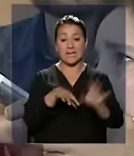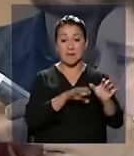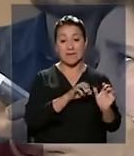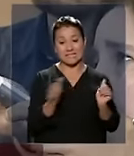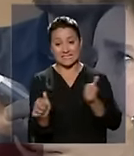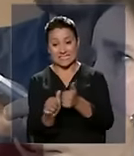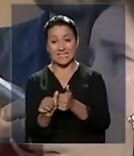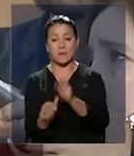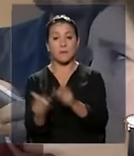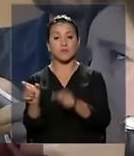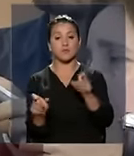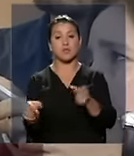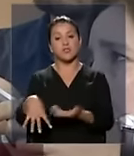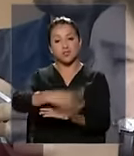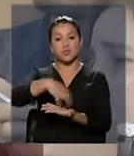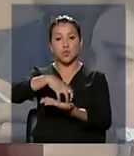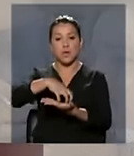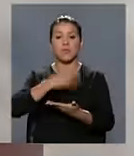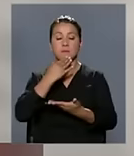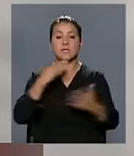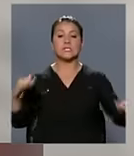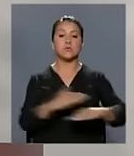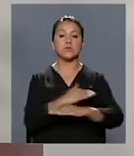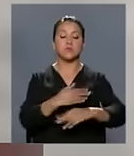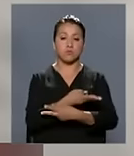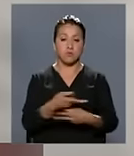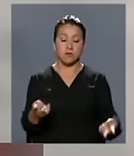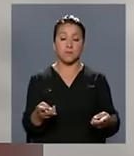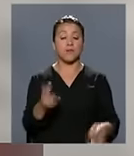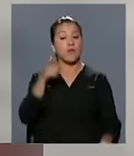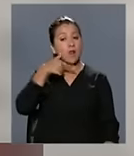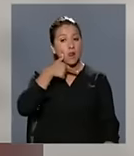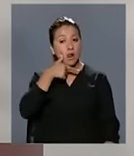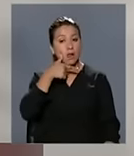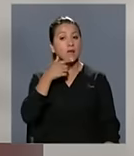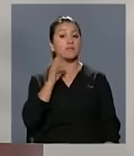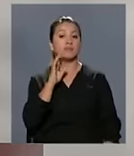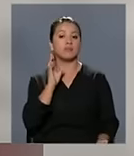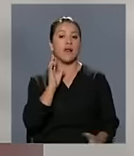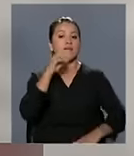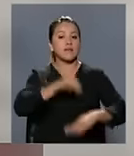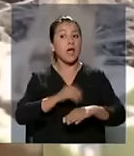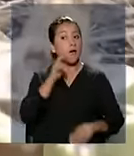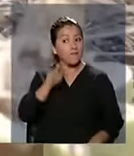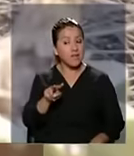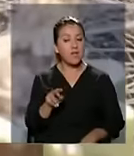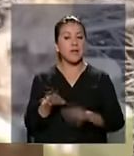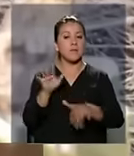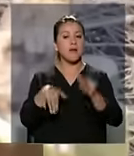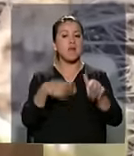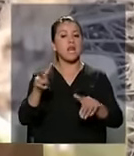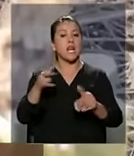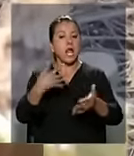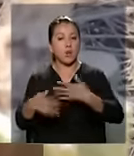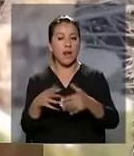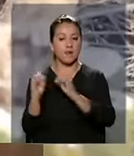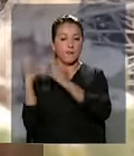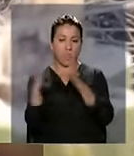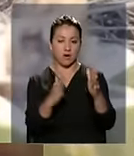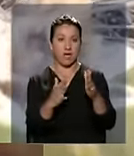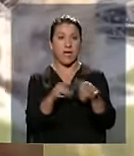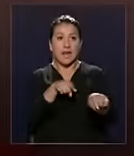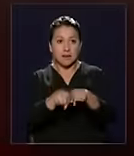a caminos de circulación pública. Se dispuso de un call center para notificar avistamientos de animales silvestres y se cree que